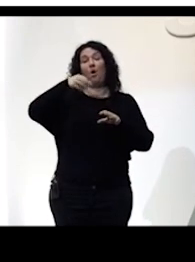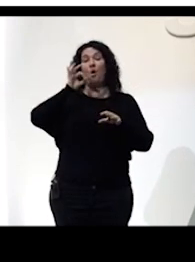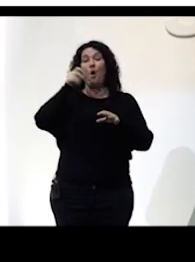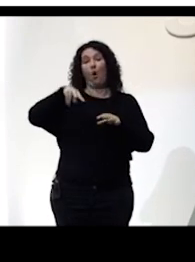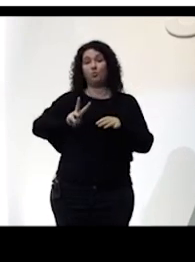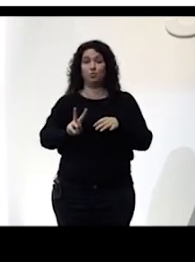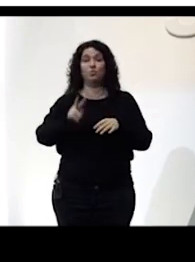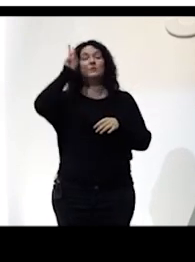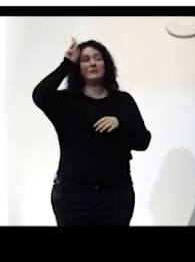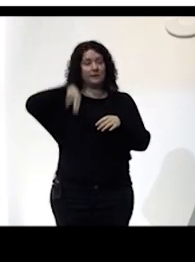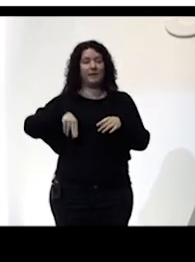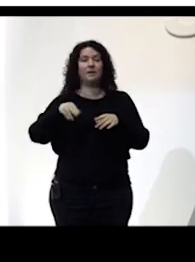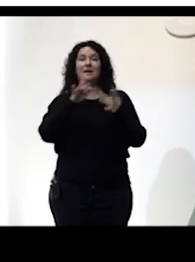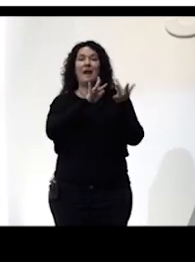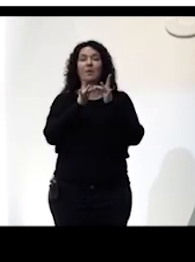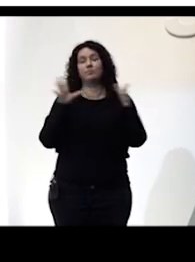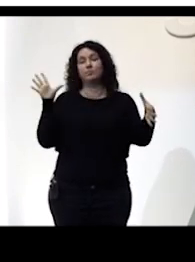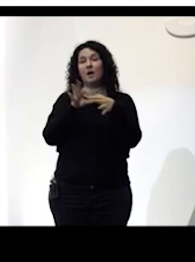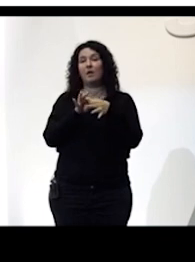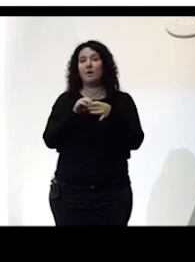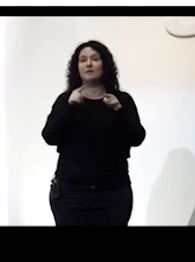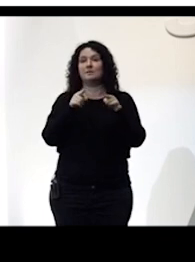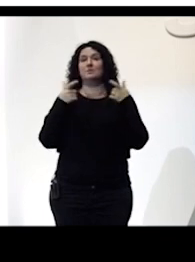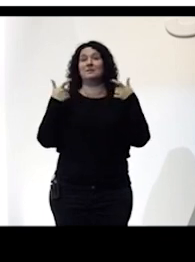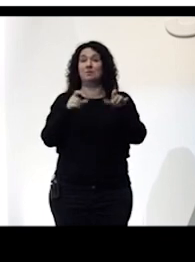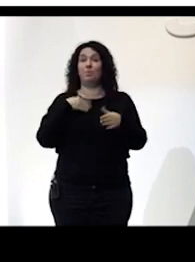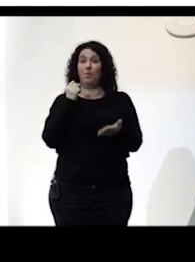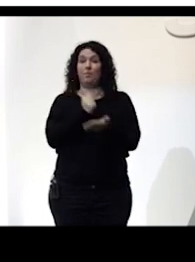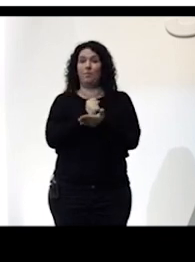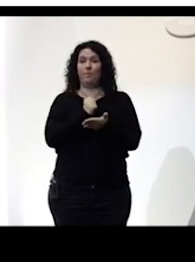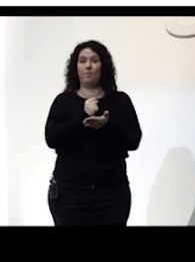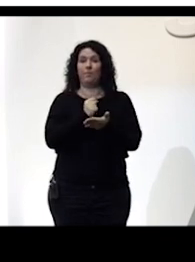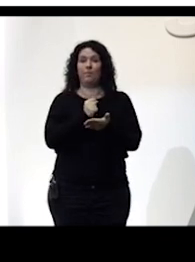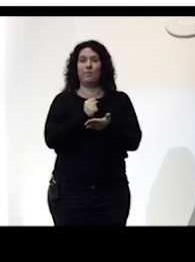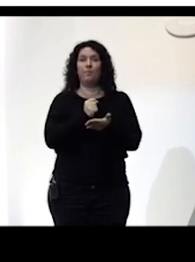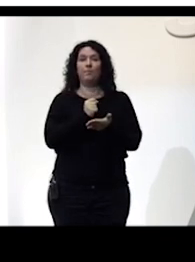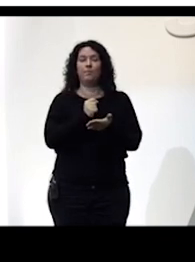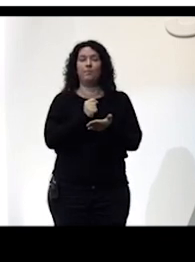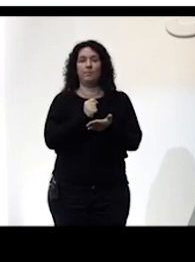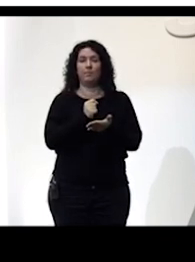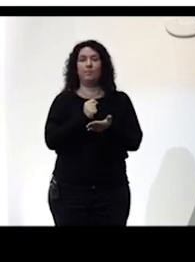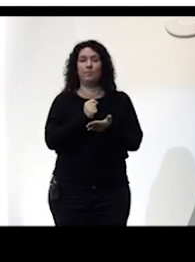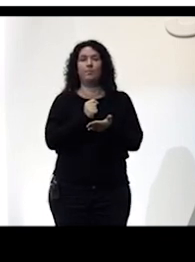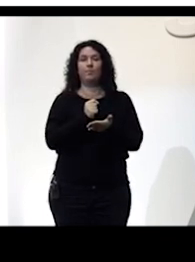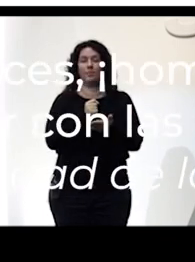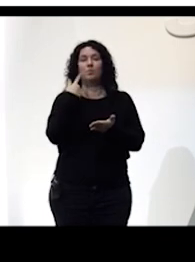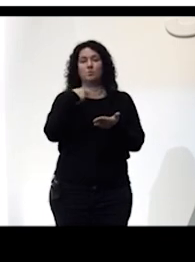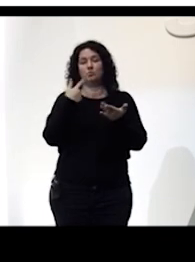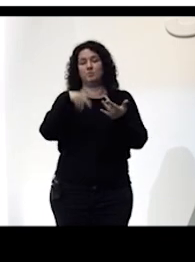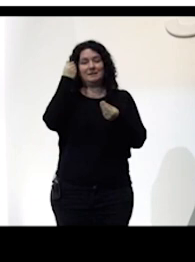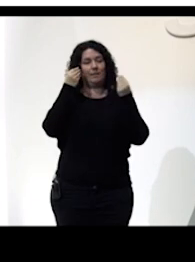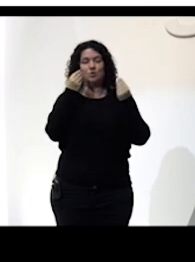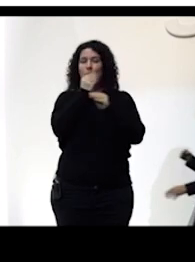o relacionadas con el sector que el banco, además de lo que pone las Naciones Unidas, desestime por criterios propios, ¿no?